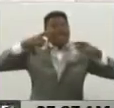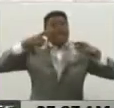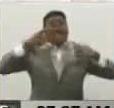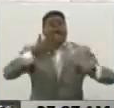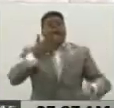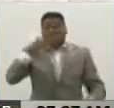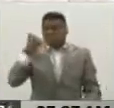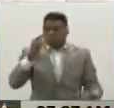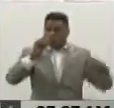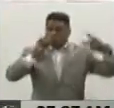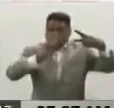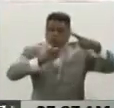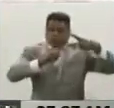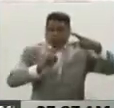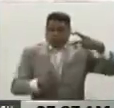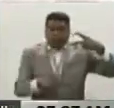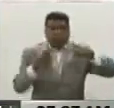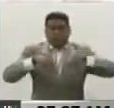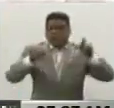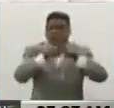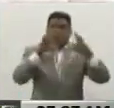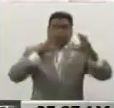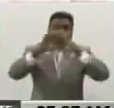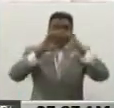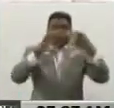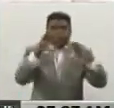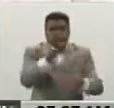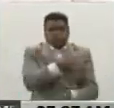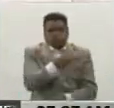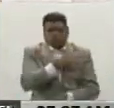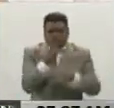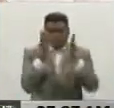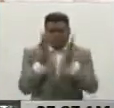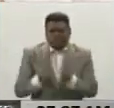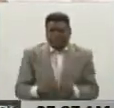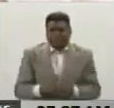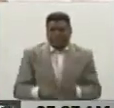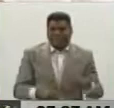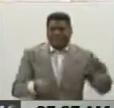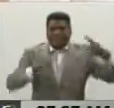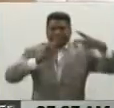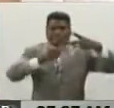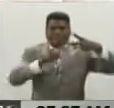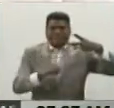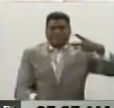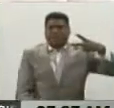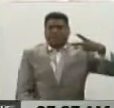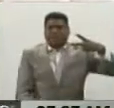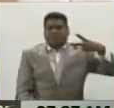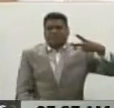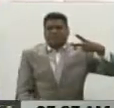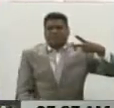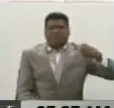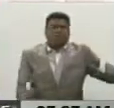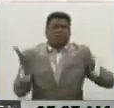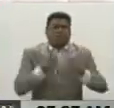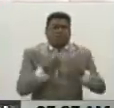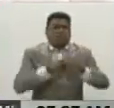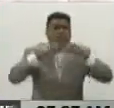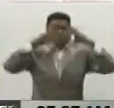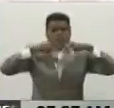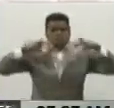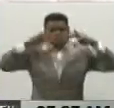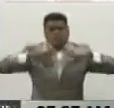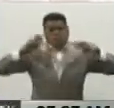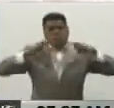formando comunicadores sociales, pero la verdad es que los principios de investigación,